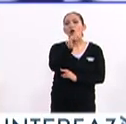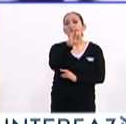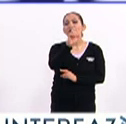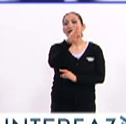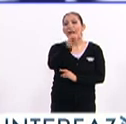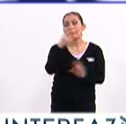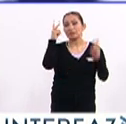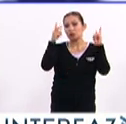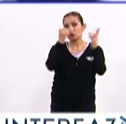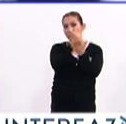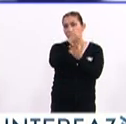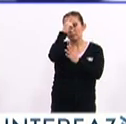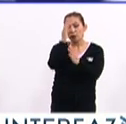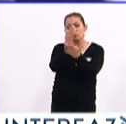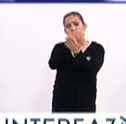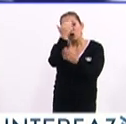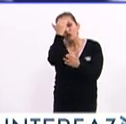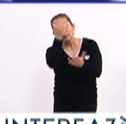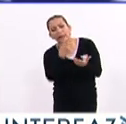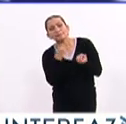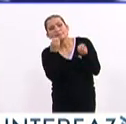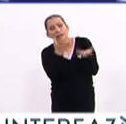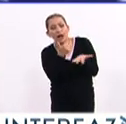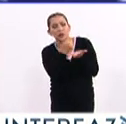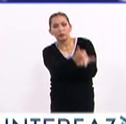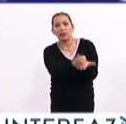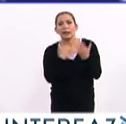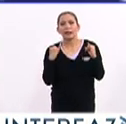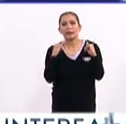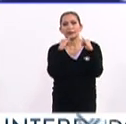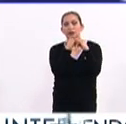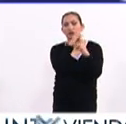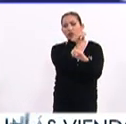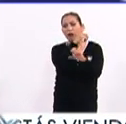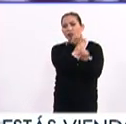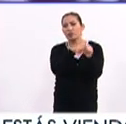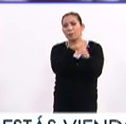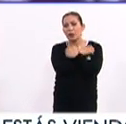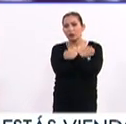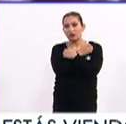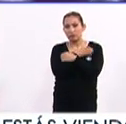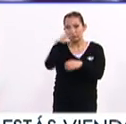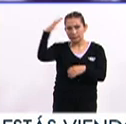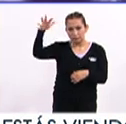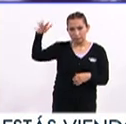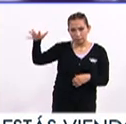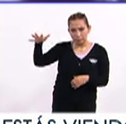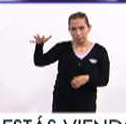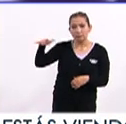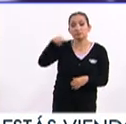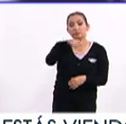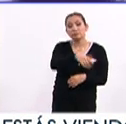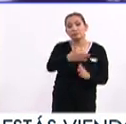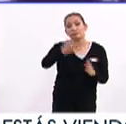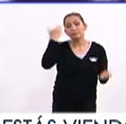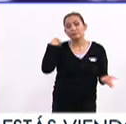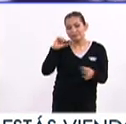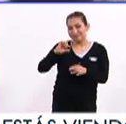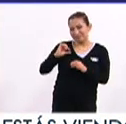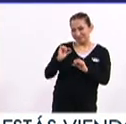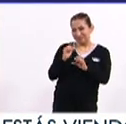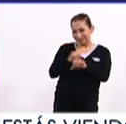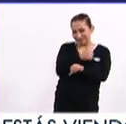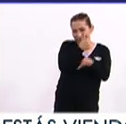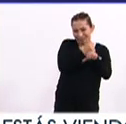visitó Ciudad de México para conocer y contribuir con el trabajo del Instituto Nacional para la Educación de los Adultos, que había sido